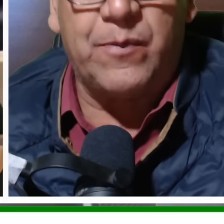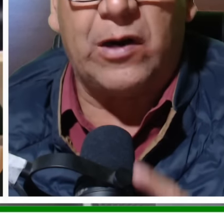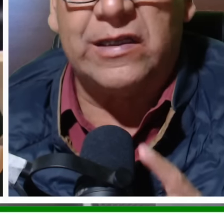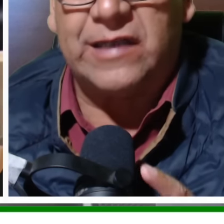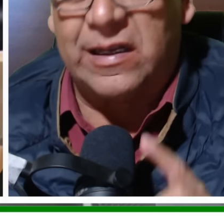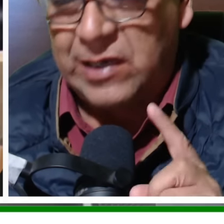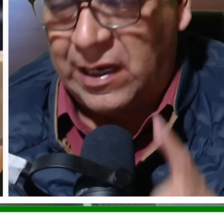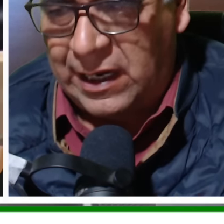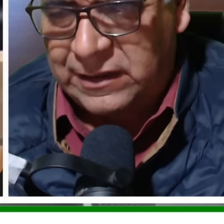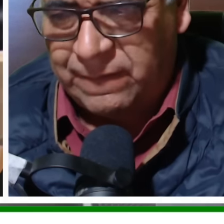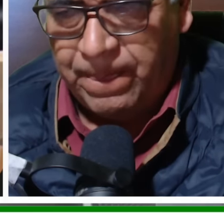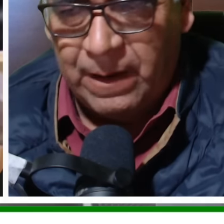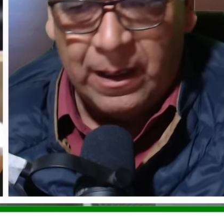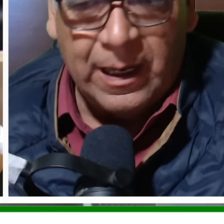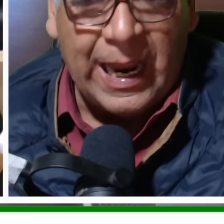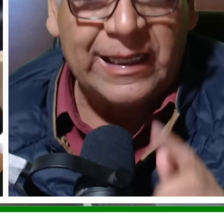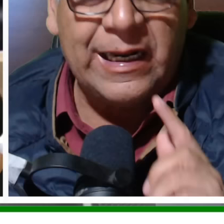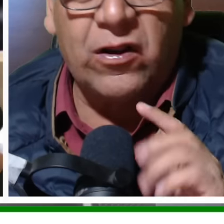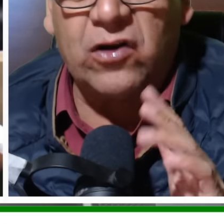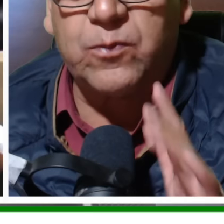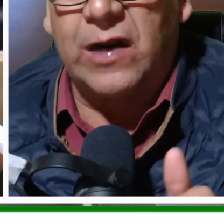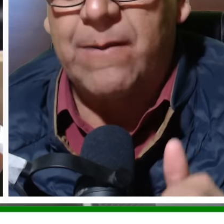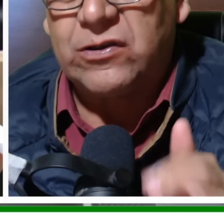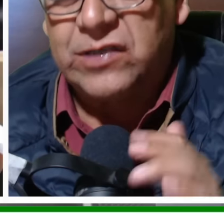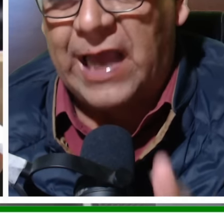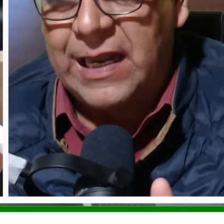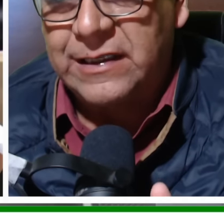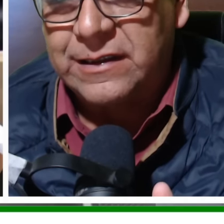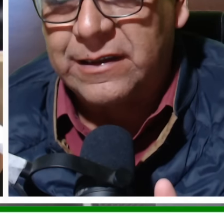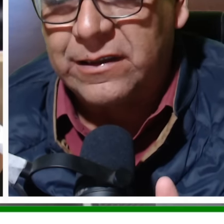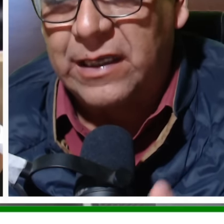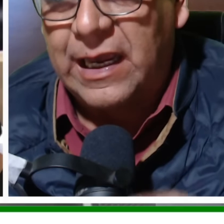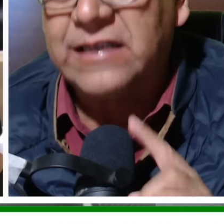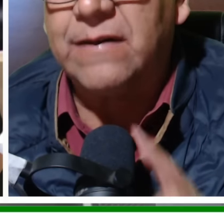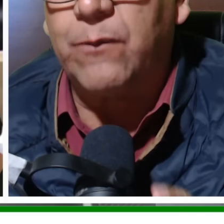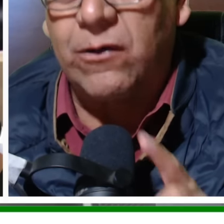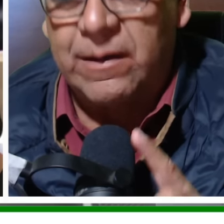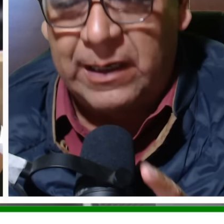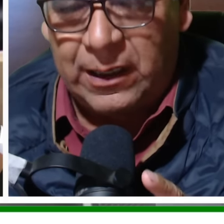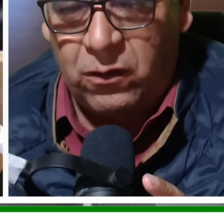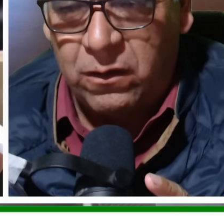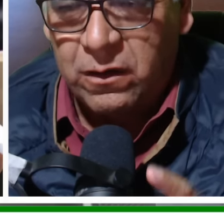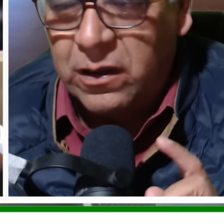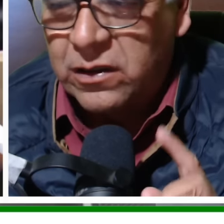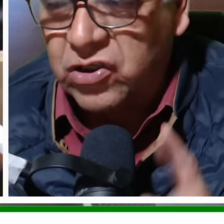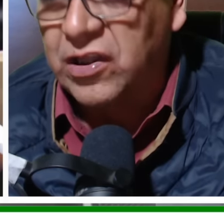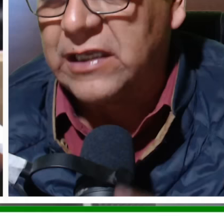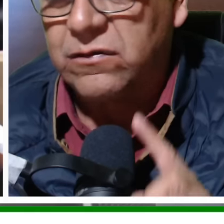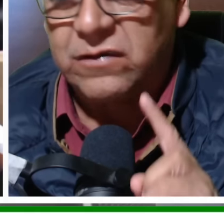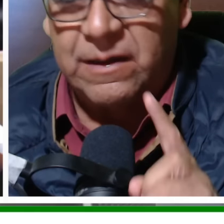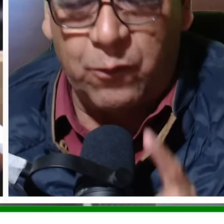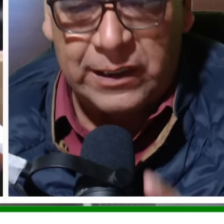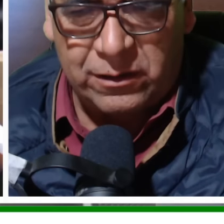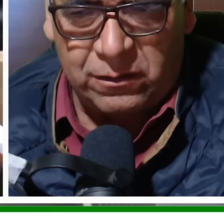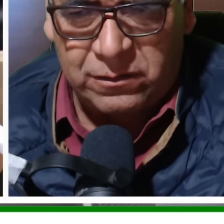siempre lo dice en las mañaneras el dinero de los programas sociales es del pueblo de México son de